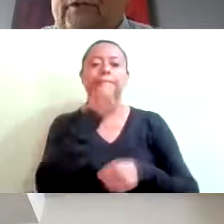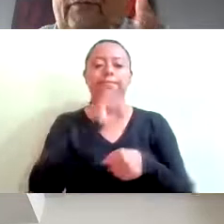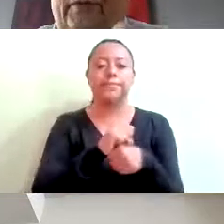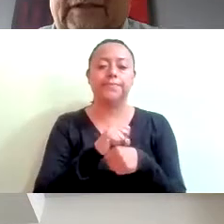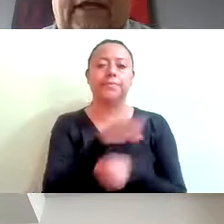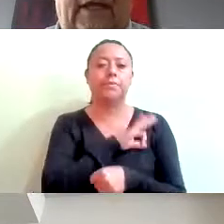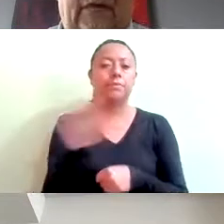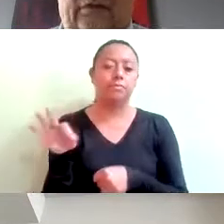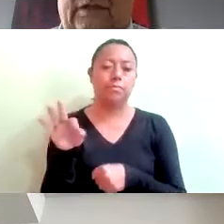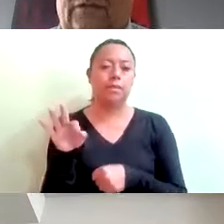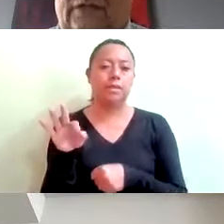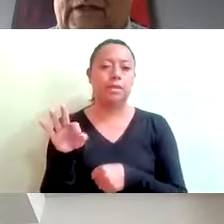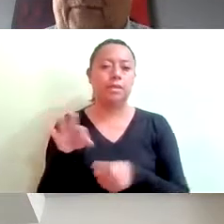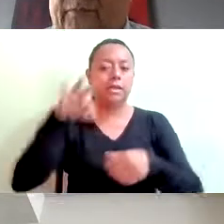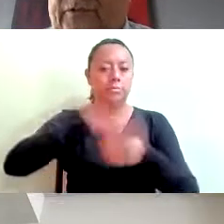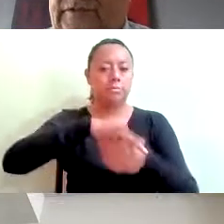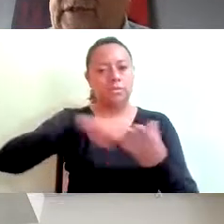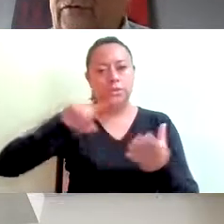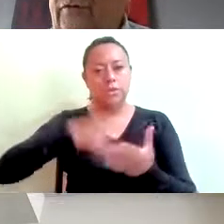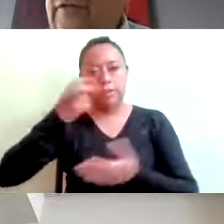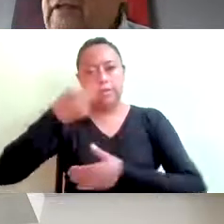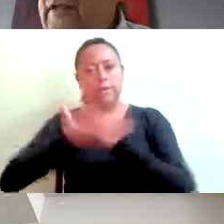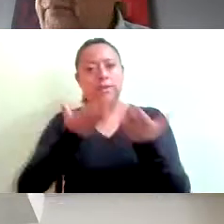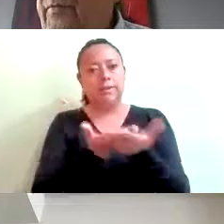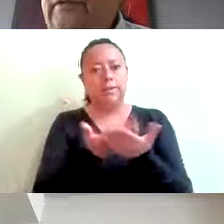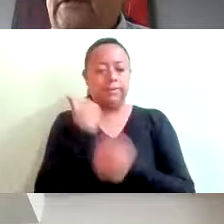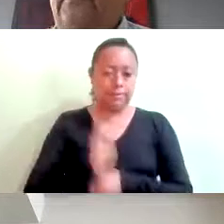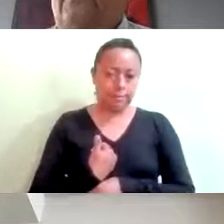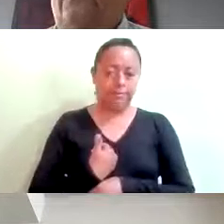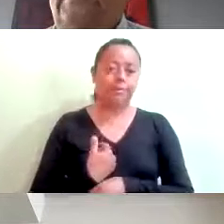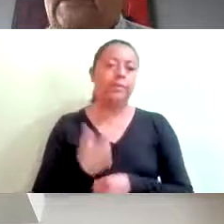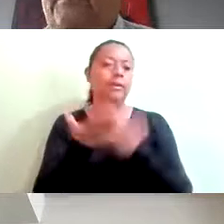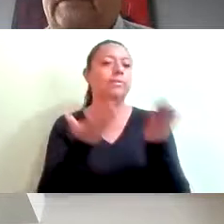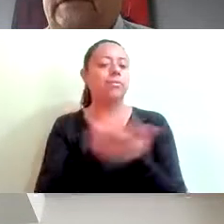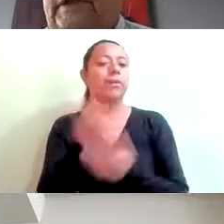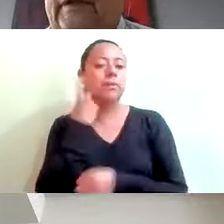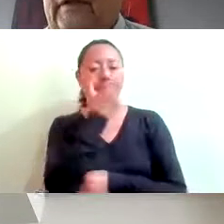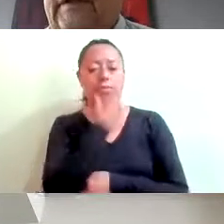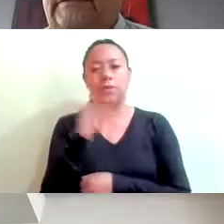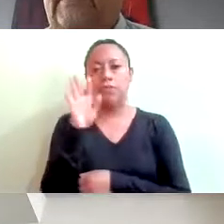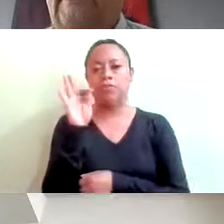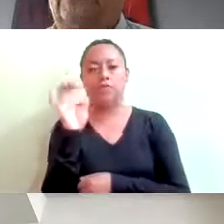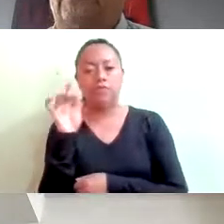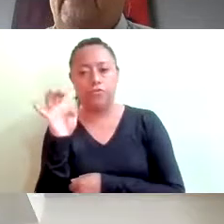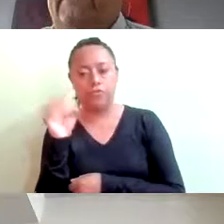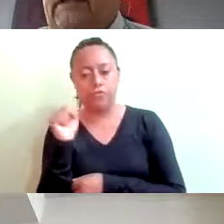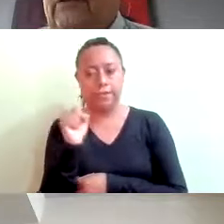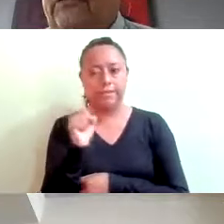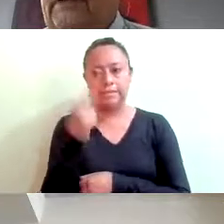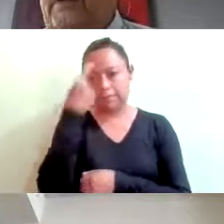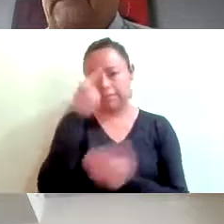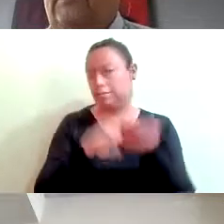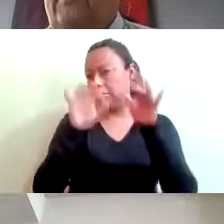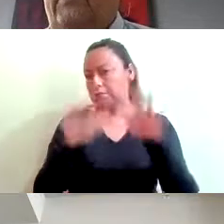pudiéramos pasar a la votación de la propuesta que yo hice, de la propuesta del diputado Fuentes, que me parece que es de redacción, y que